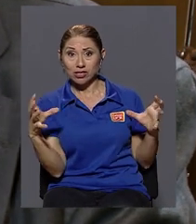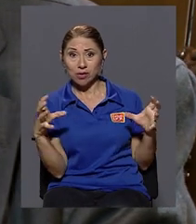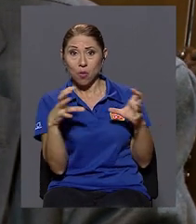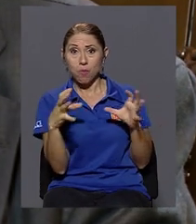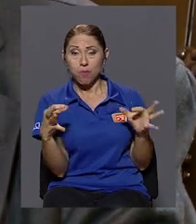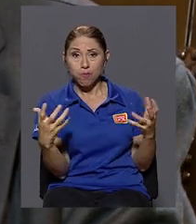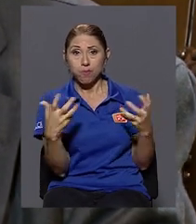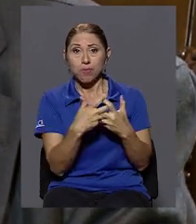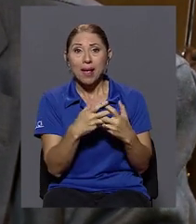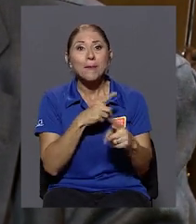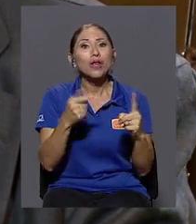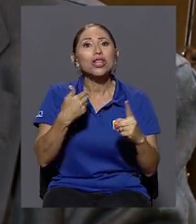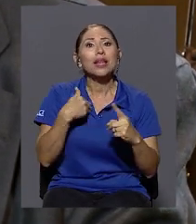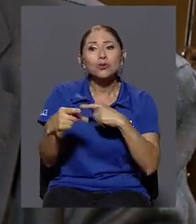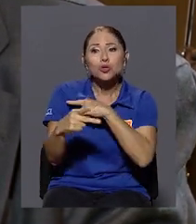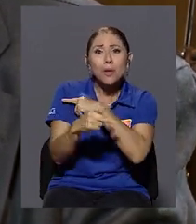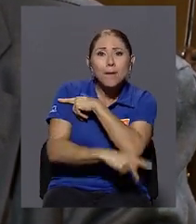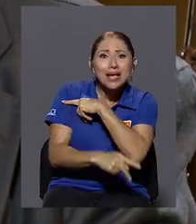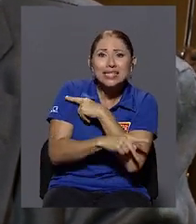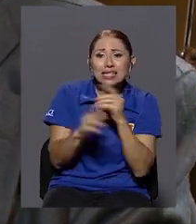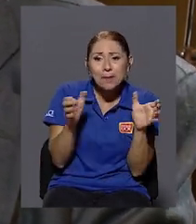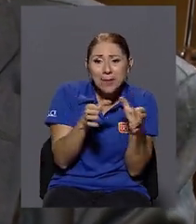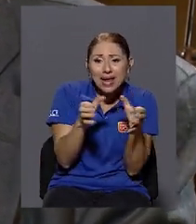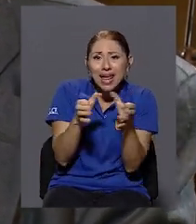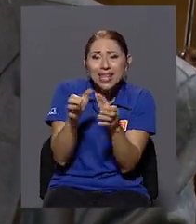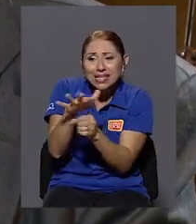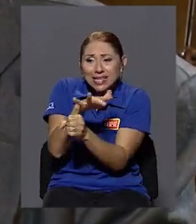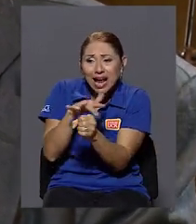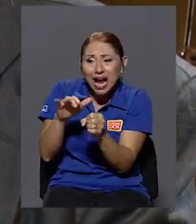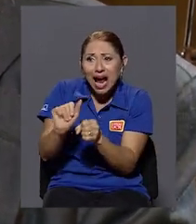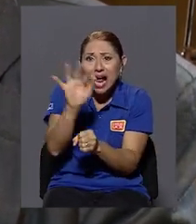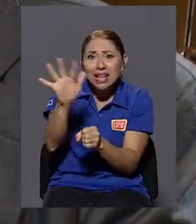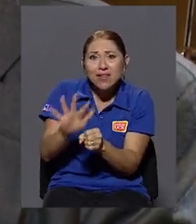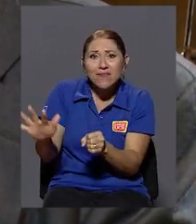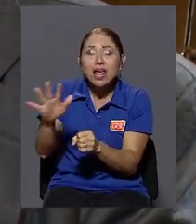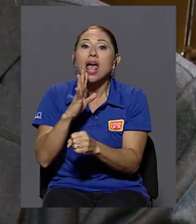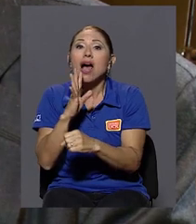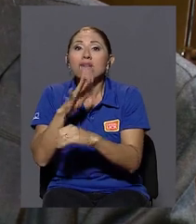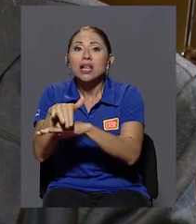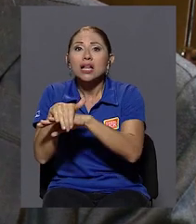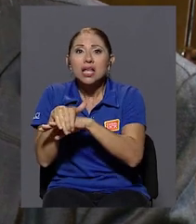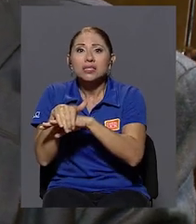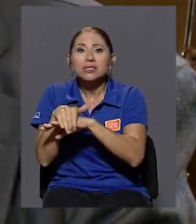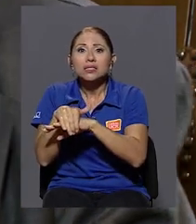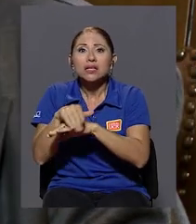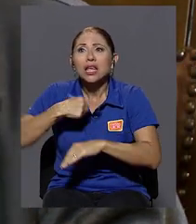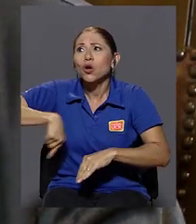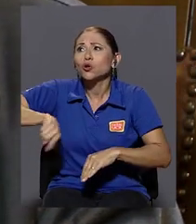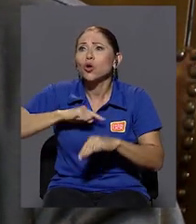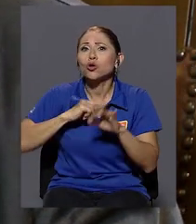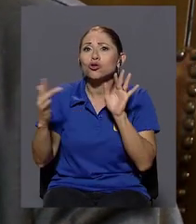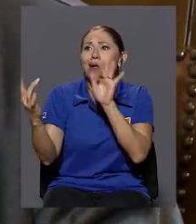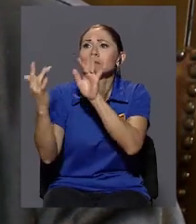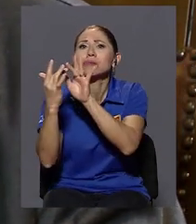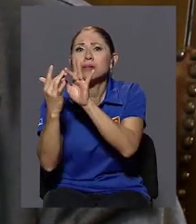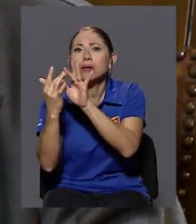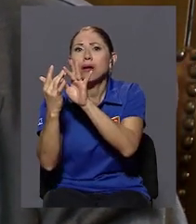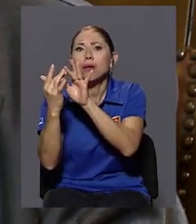Pero tenemos un montón de pequeñas naciones que forman el Caribe que habla inglés y estamos totalmente